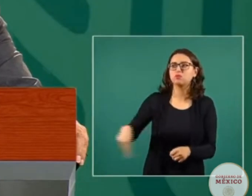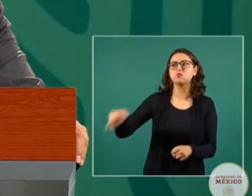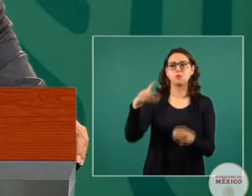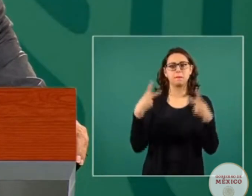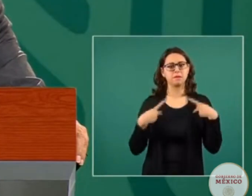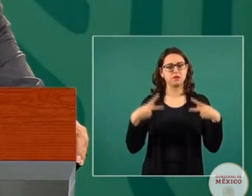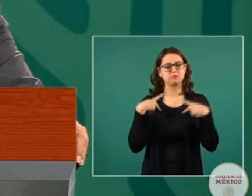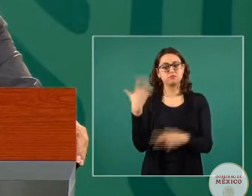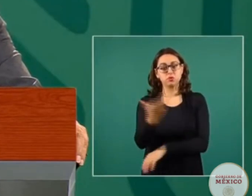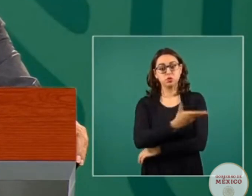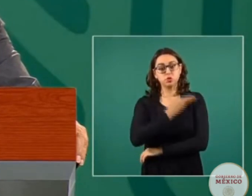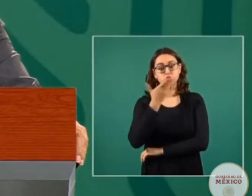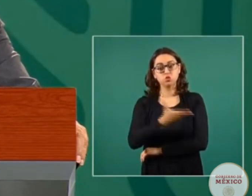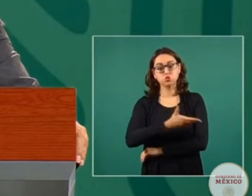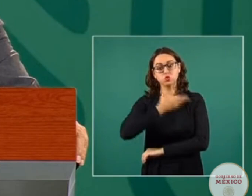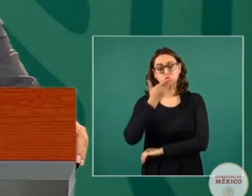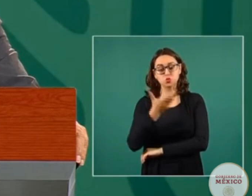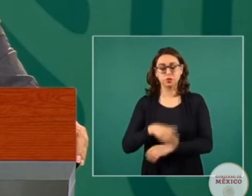Es que